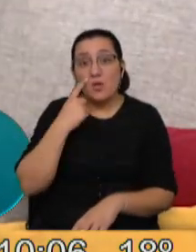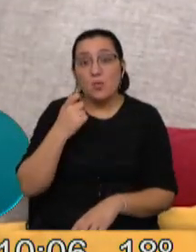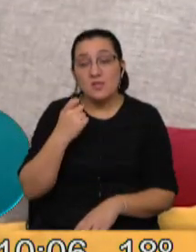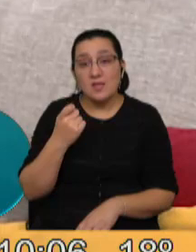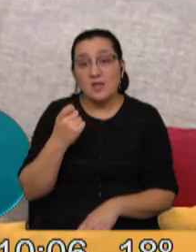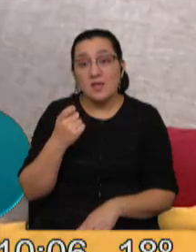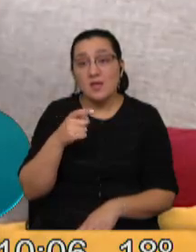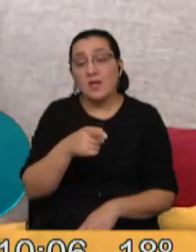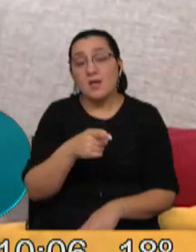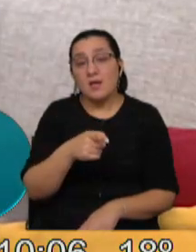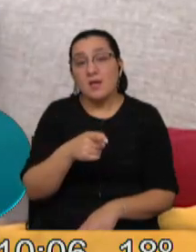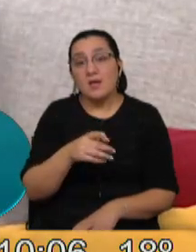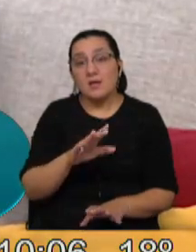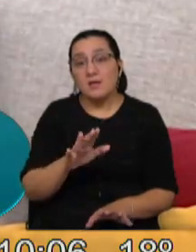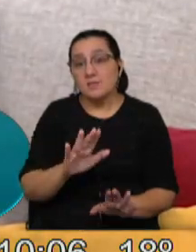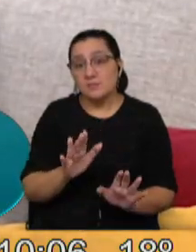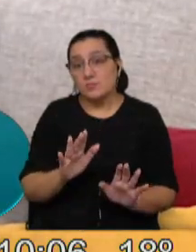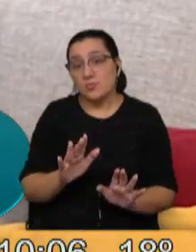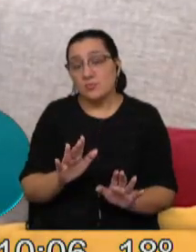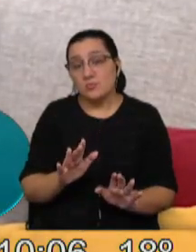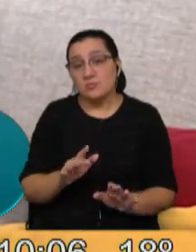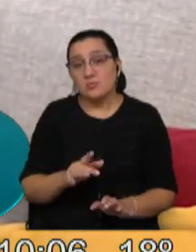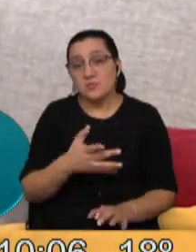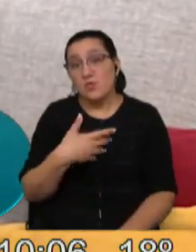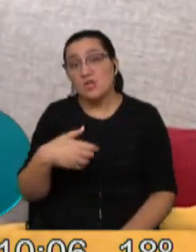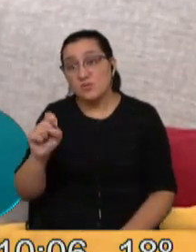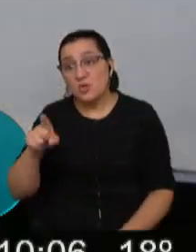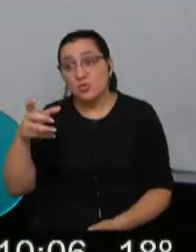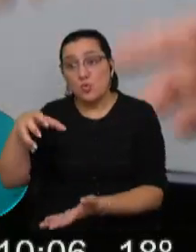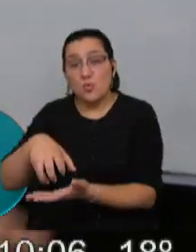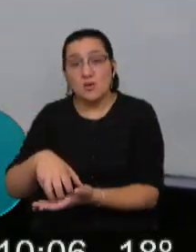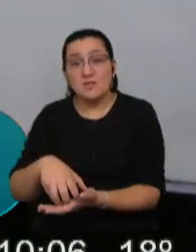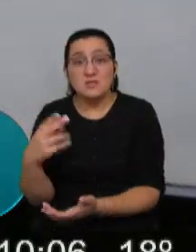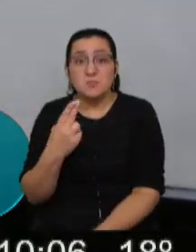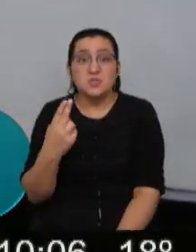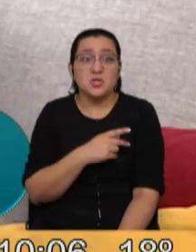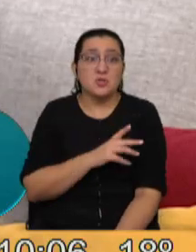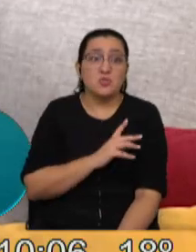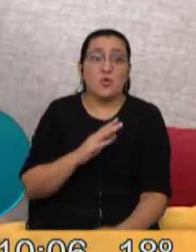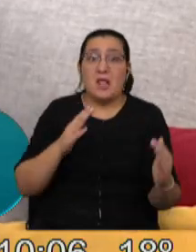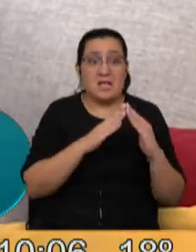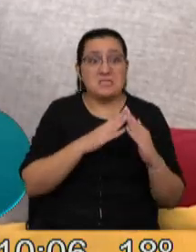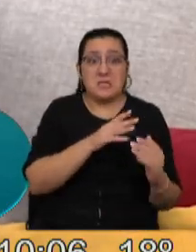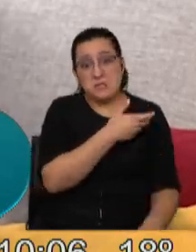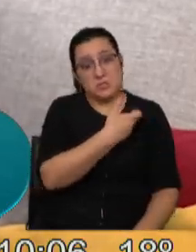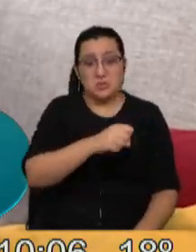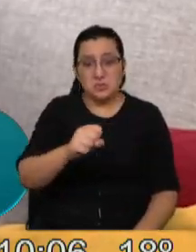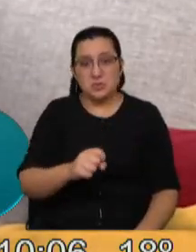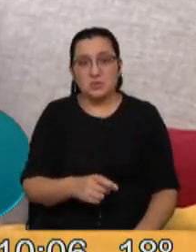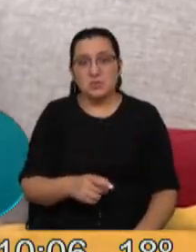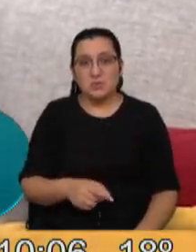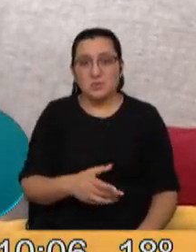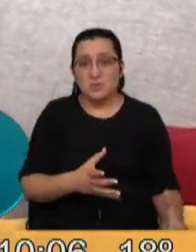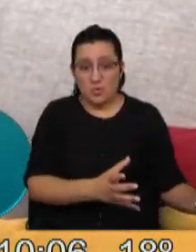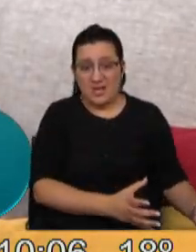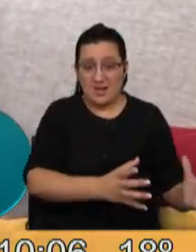opción, en realidad no es ningún boludo. Si lo llevaste, te va orinando toda la casa. Bueno, si no el poder. Cachorrito está orinando en un lugar y yo, en vez de castigarlo y